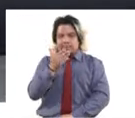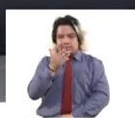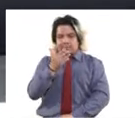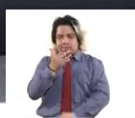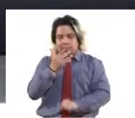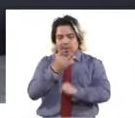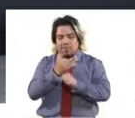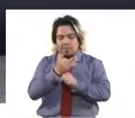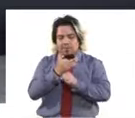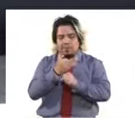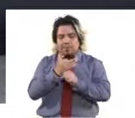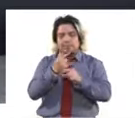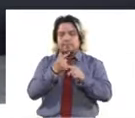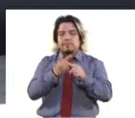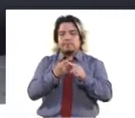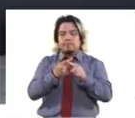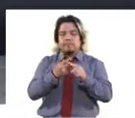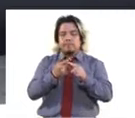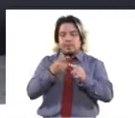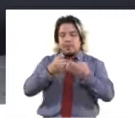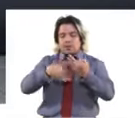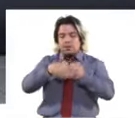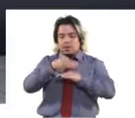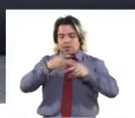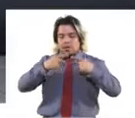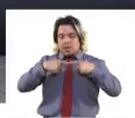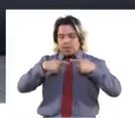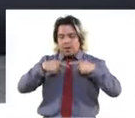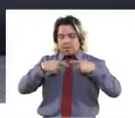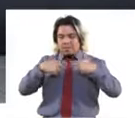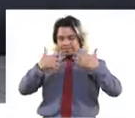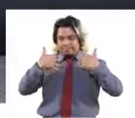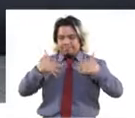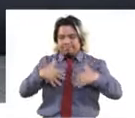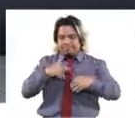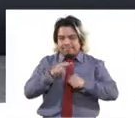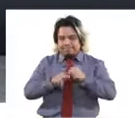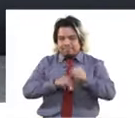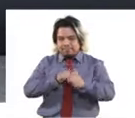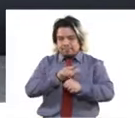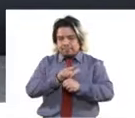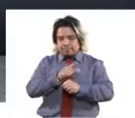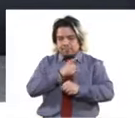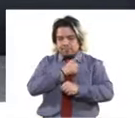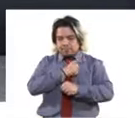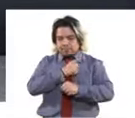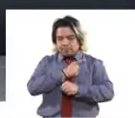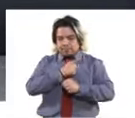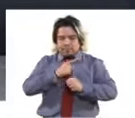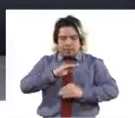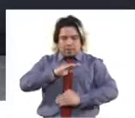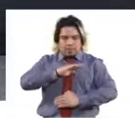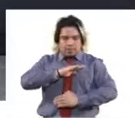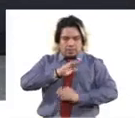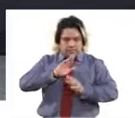vigente, quienes nos encontramos de civil durante el canto del mismo, permanecemos en posición de